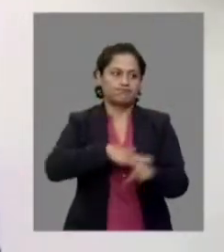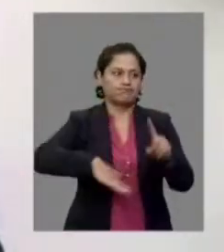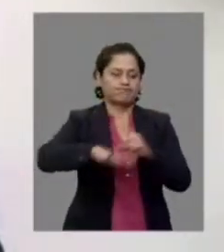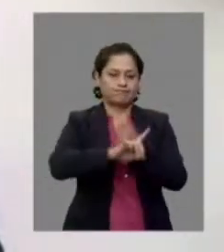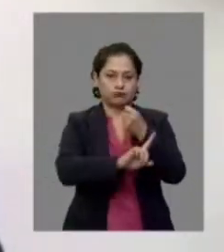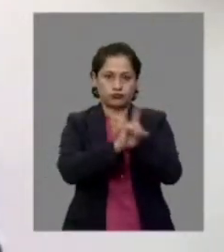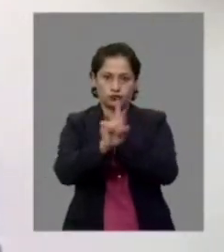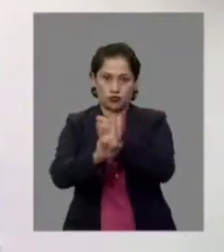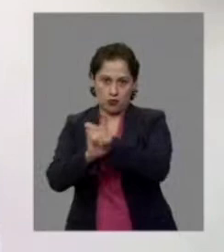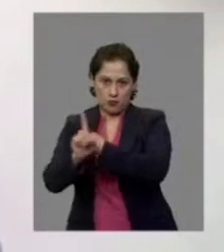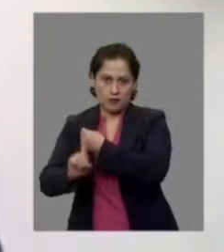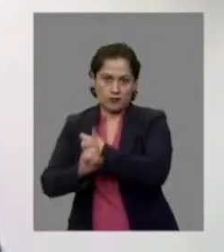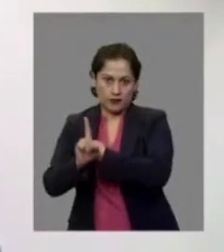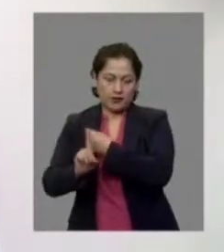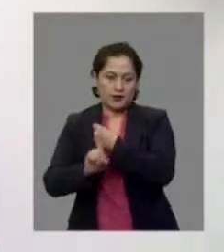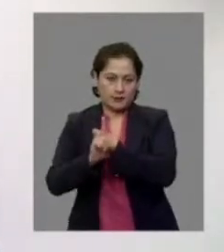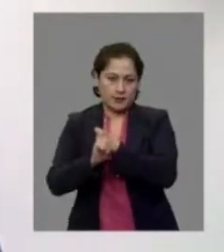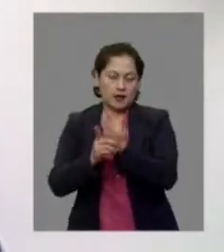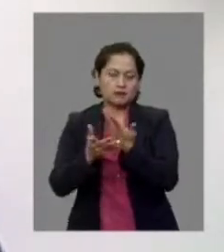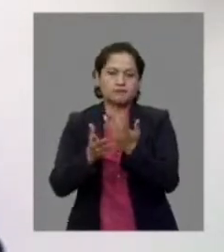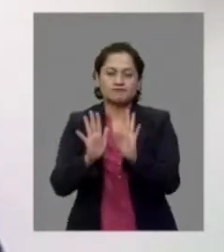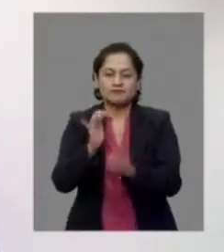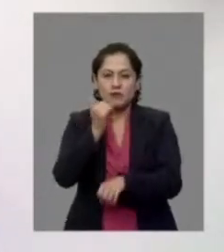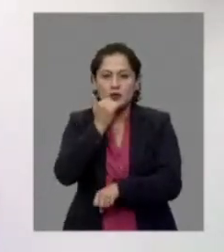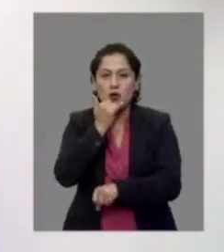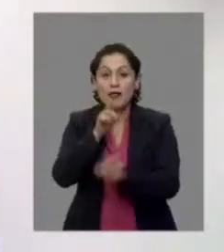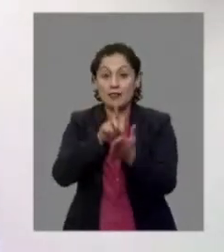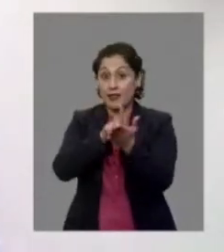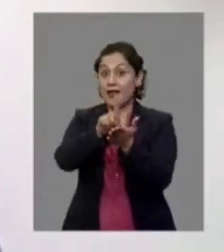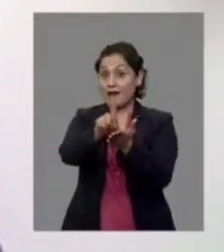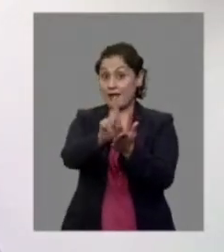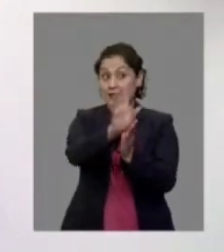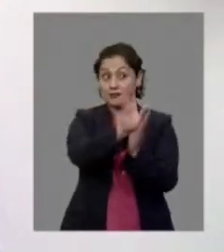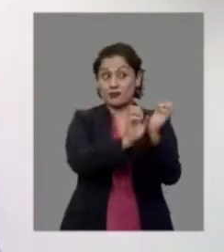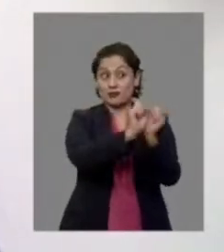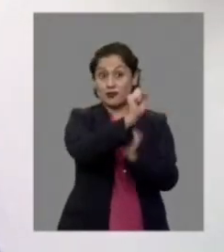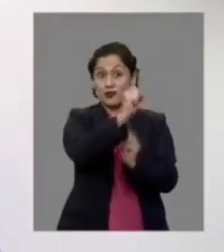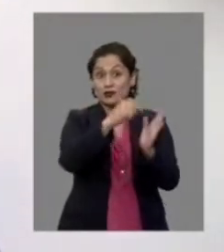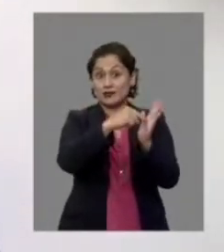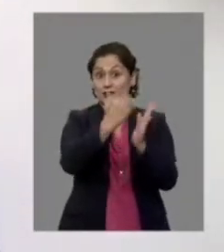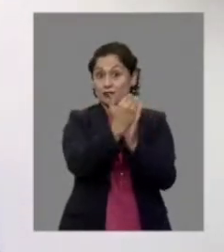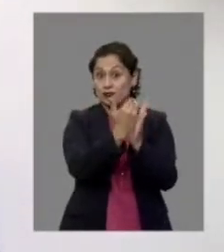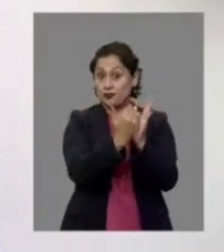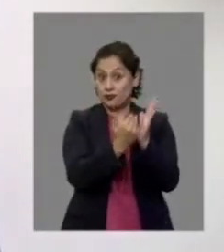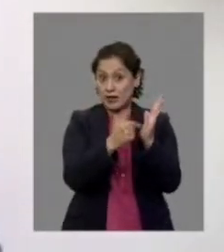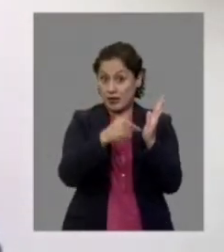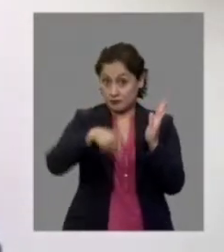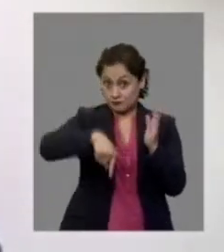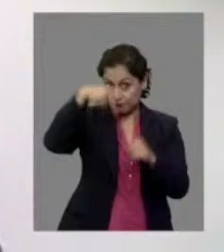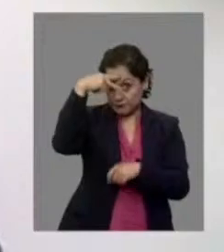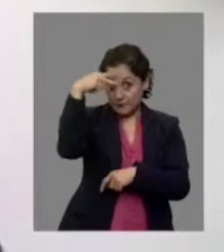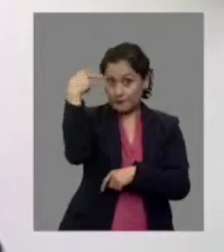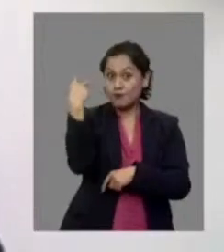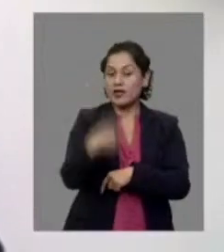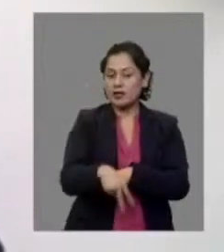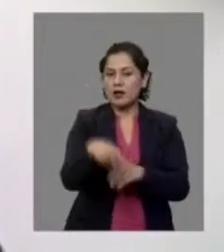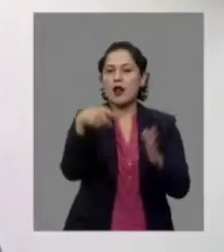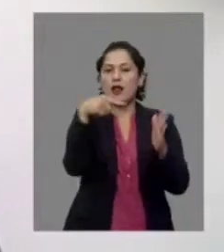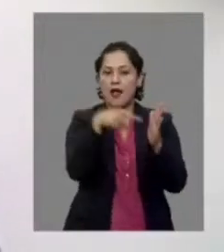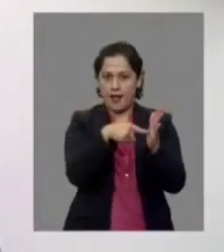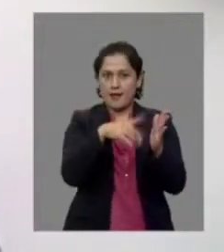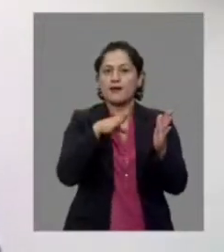con estos derechos constitucionales previstos en la Constitución mexicana o bien en convenciones